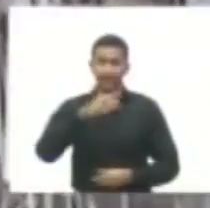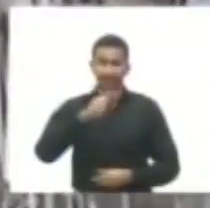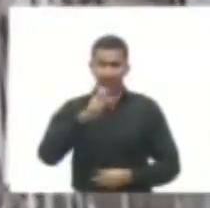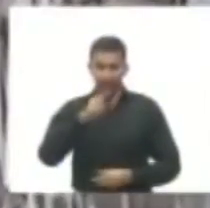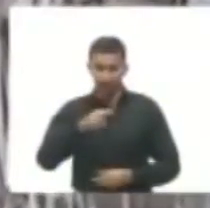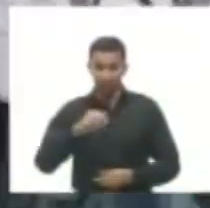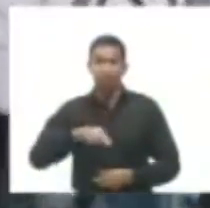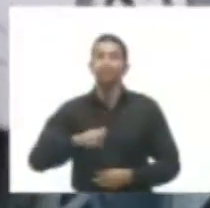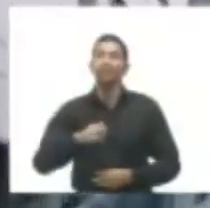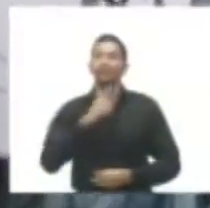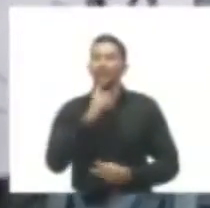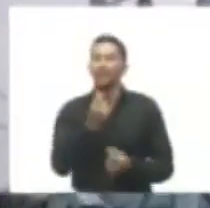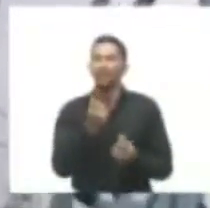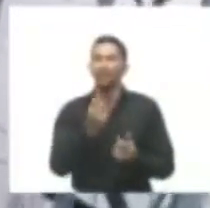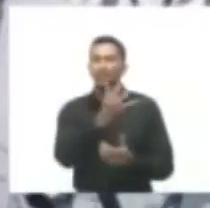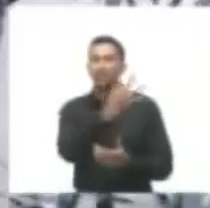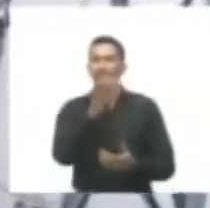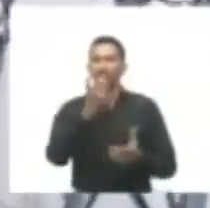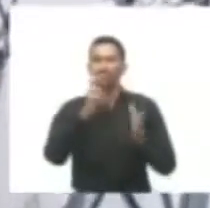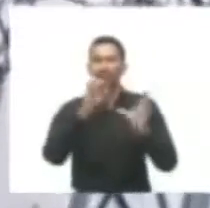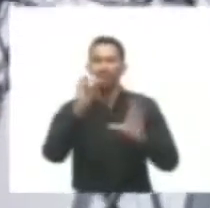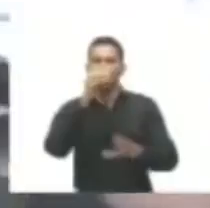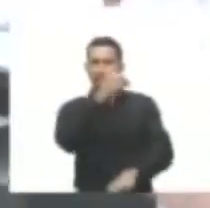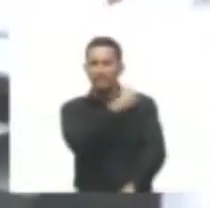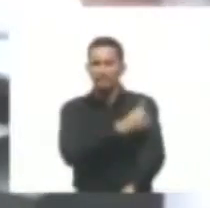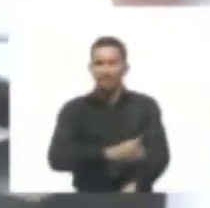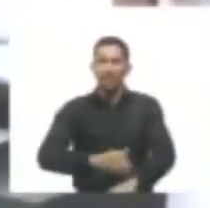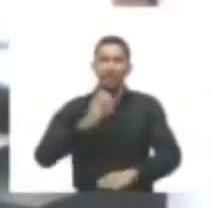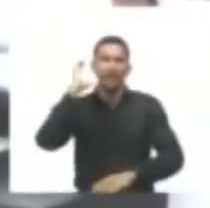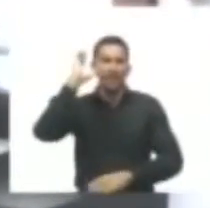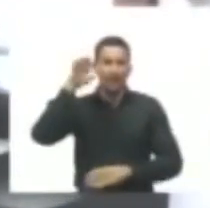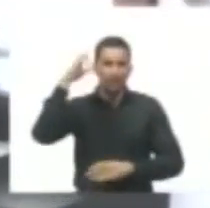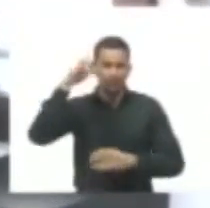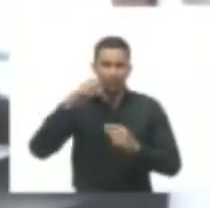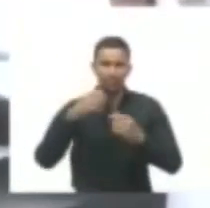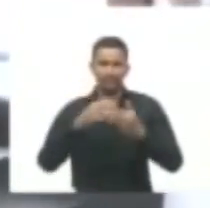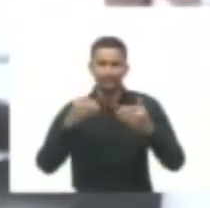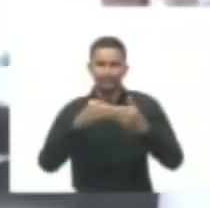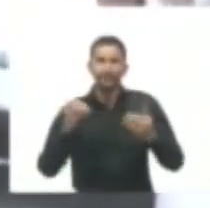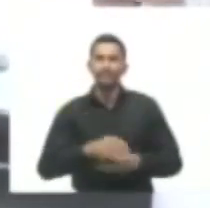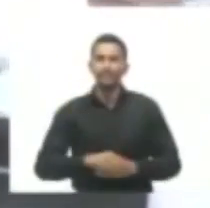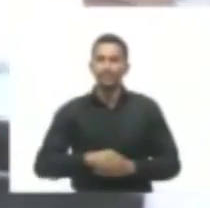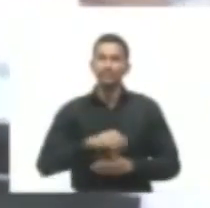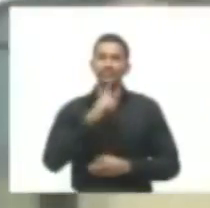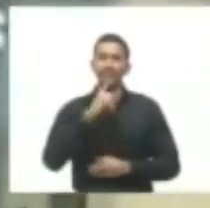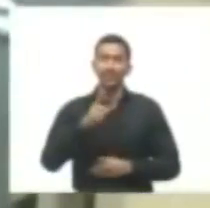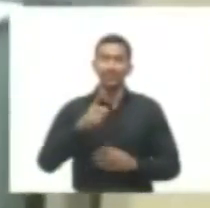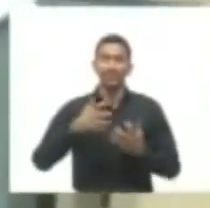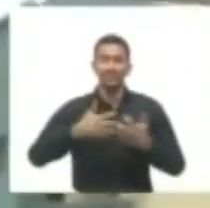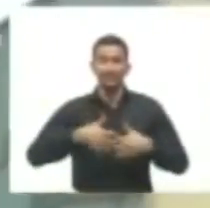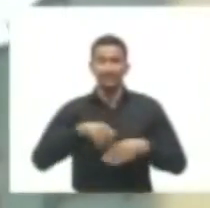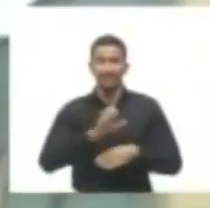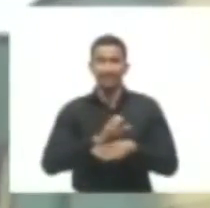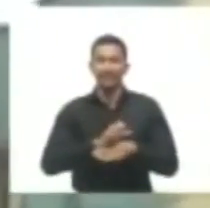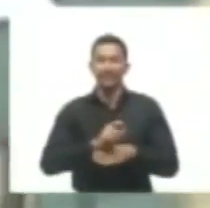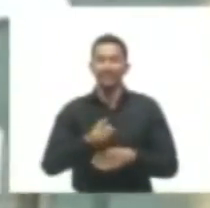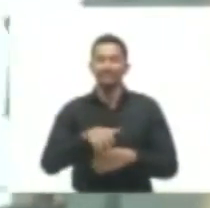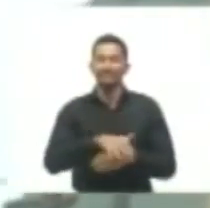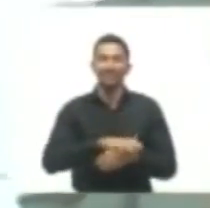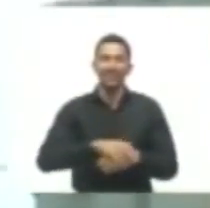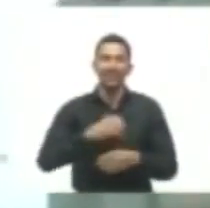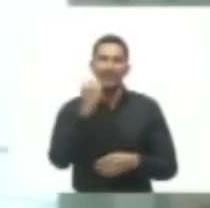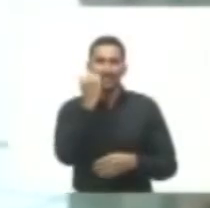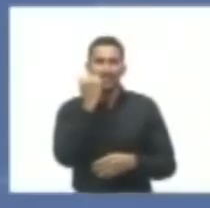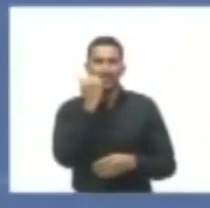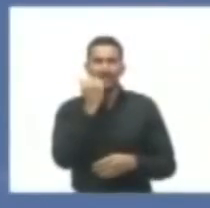de 470 millones de euros, pero según el experto, Fenosa incurrió en deficiencias por concepto en compromisos